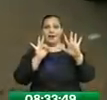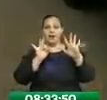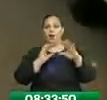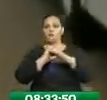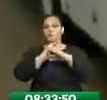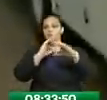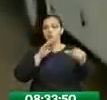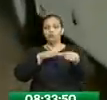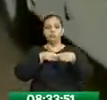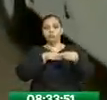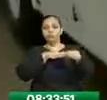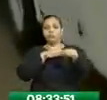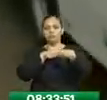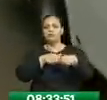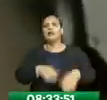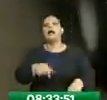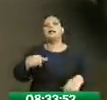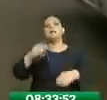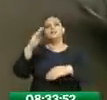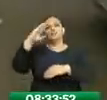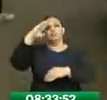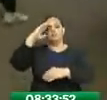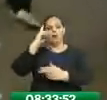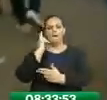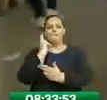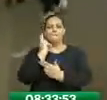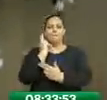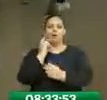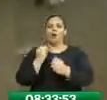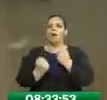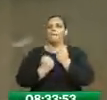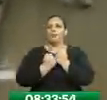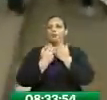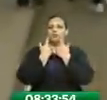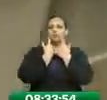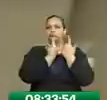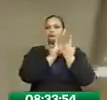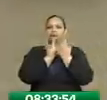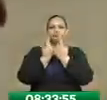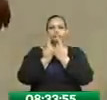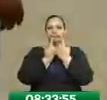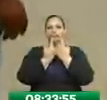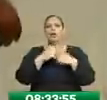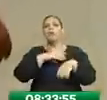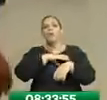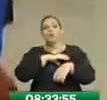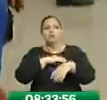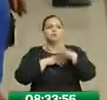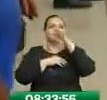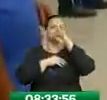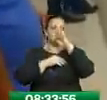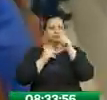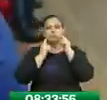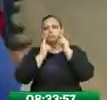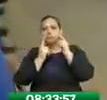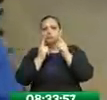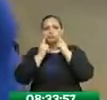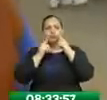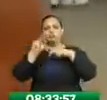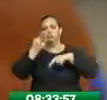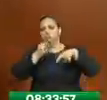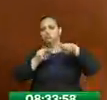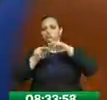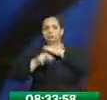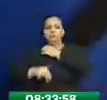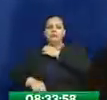también el personal de las Fuerzas Armadas está colaborando con la Policía Nacional en este operativo, un operativo